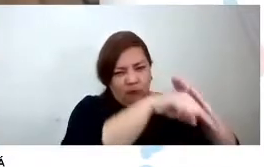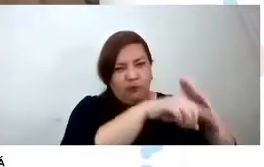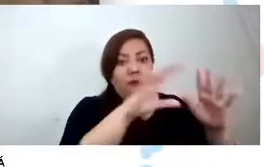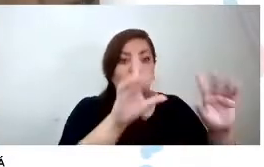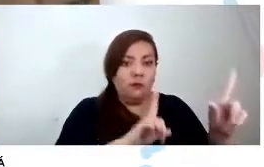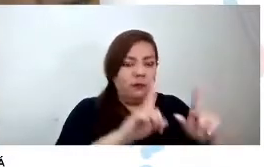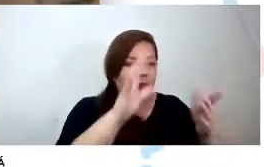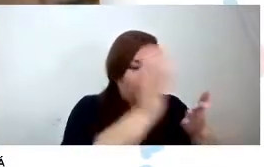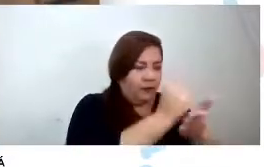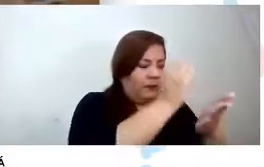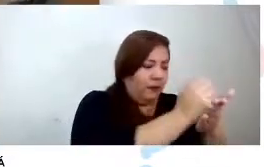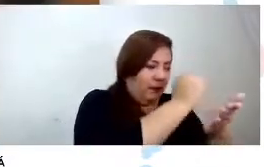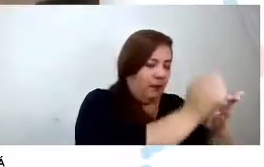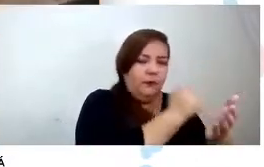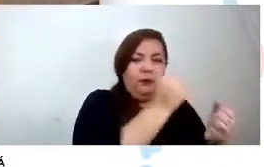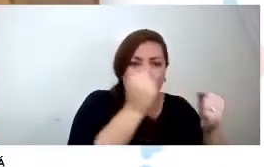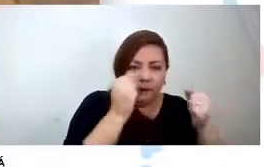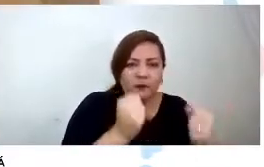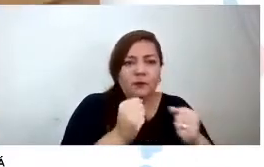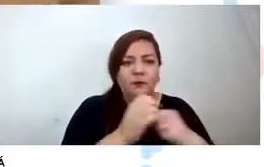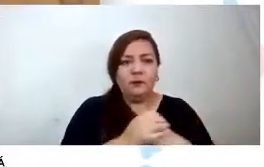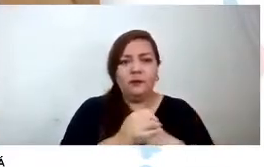encuentran restos óseos de